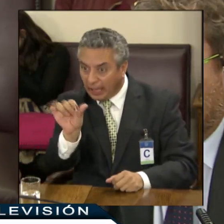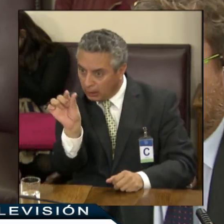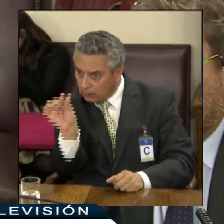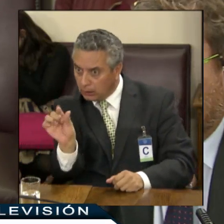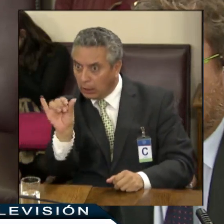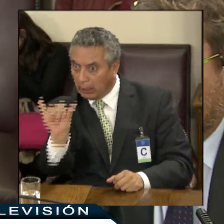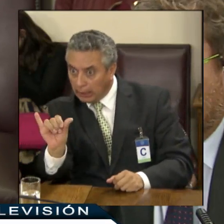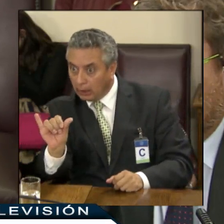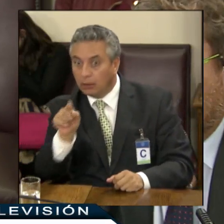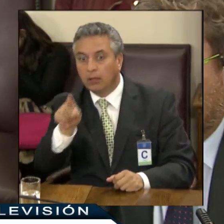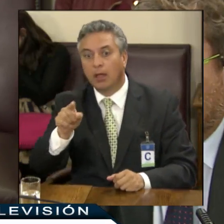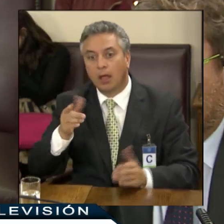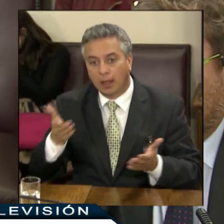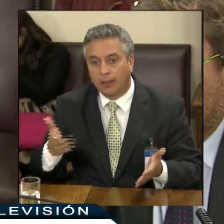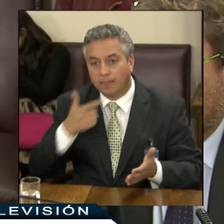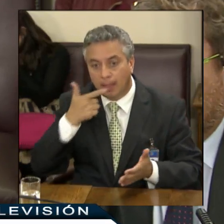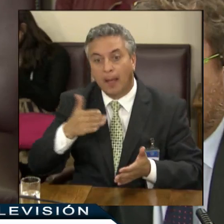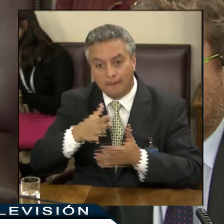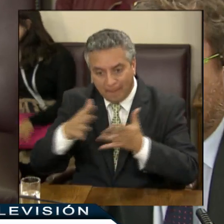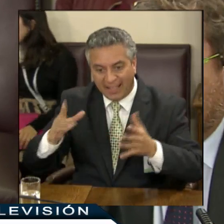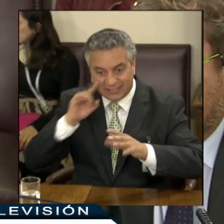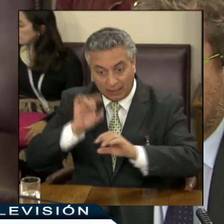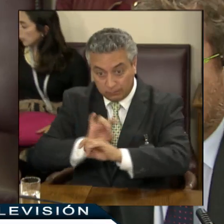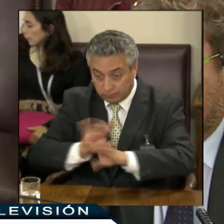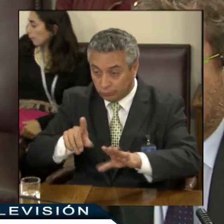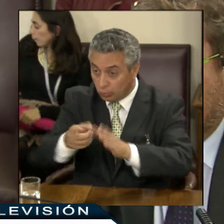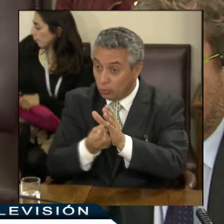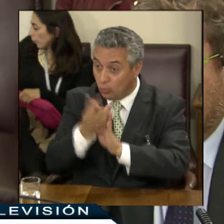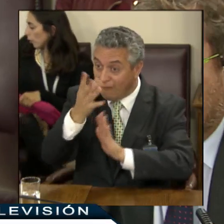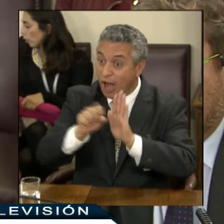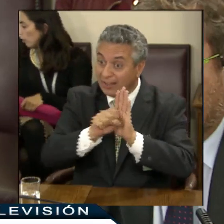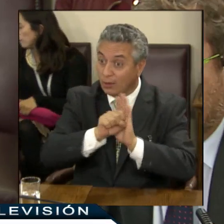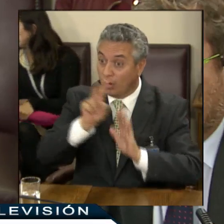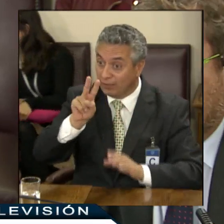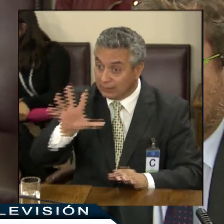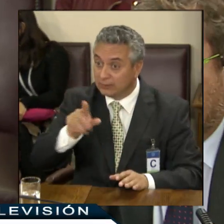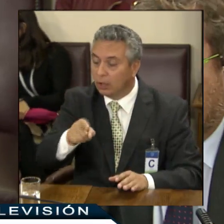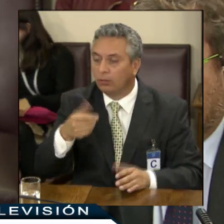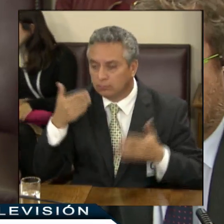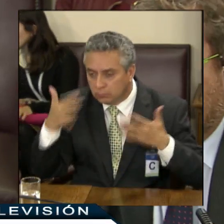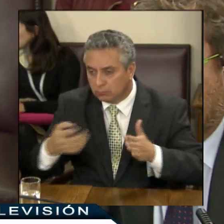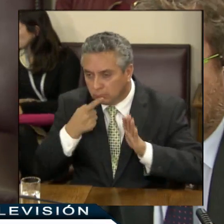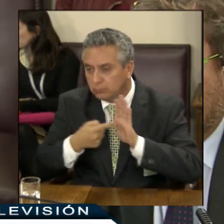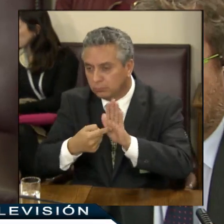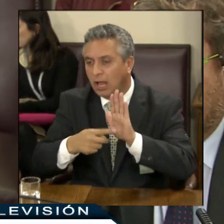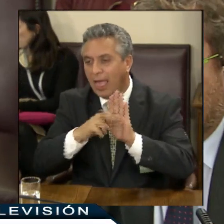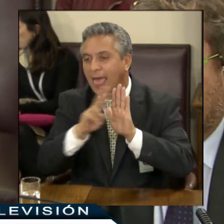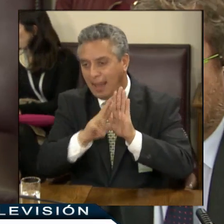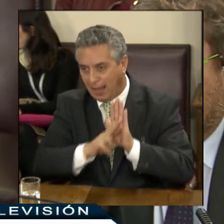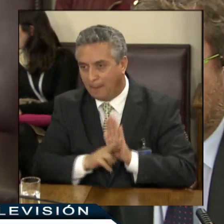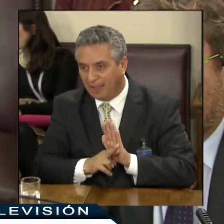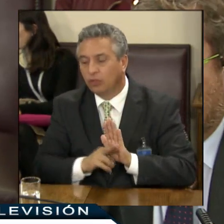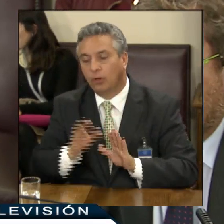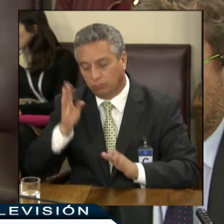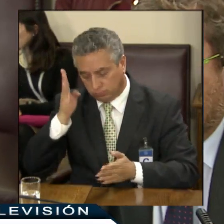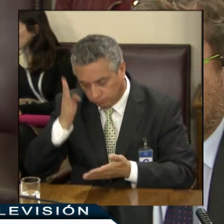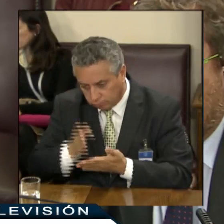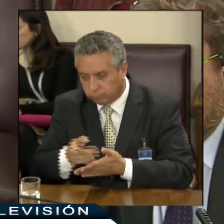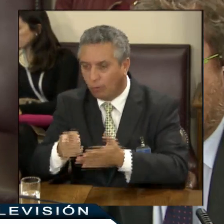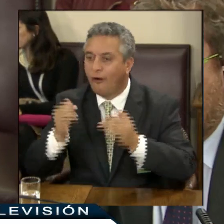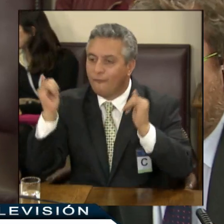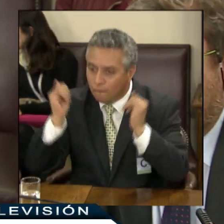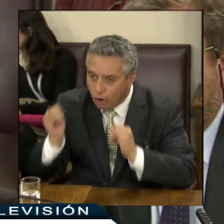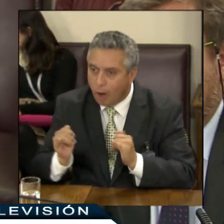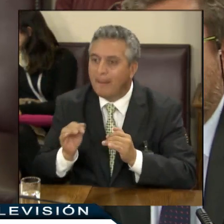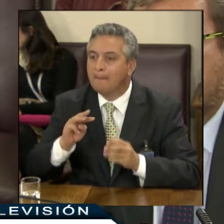para luego en ambos casos y más expresamente aún con el nuevo artículo 25 que se hace expresa alusión al reglamento que determinará la forma